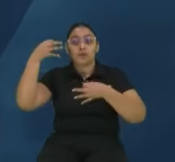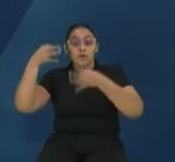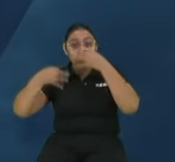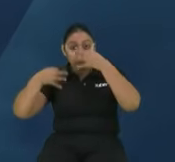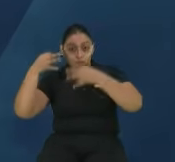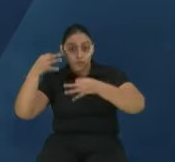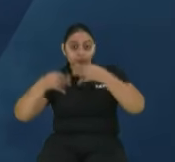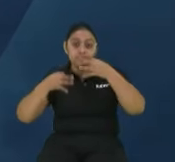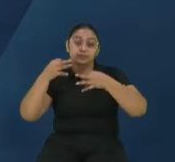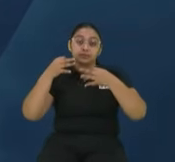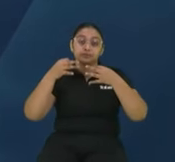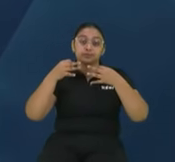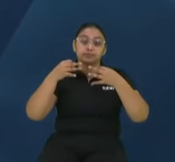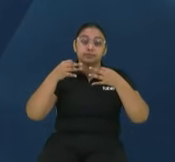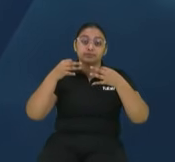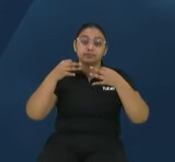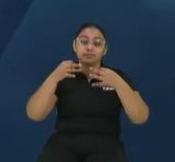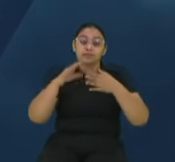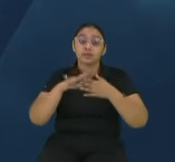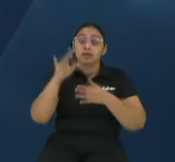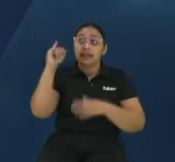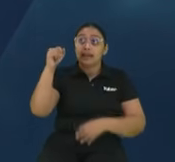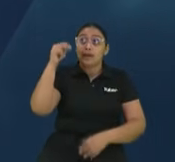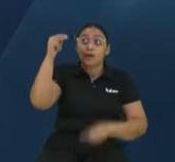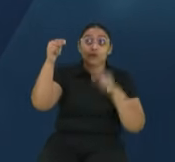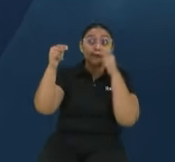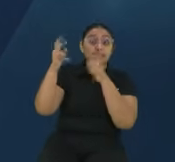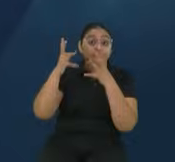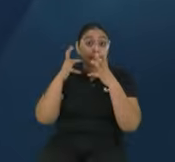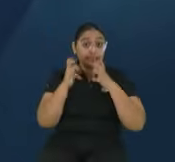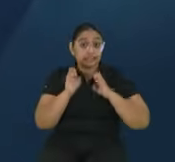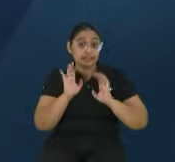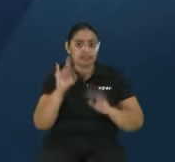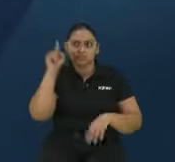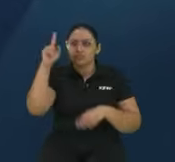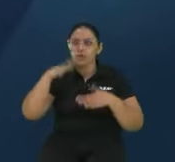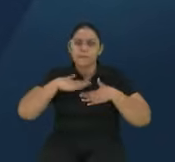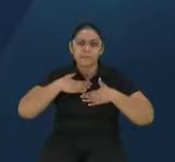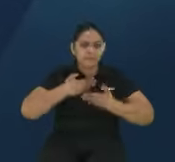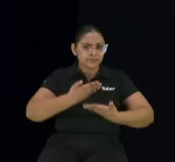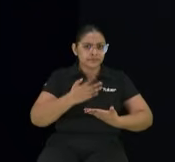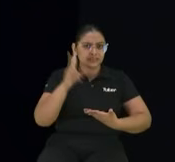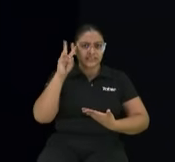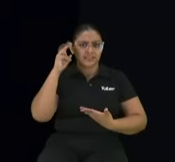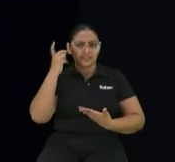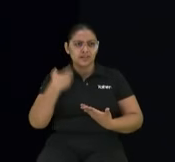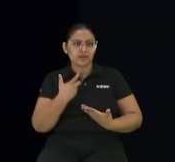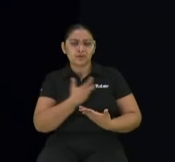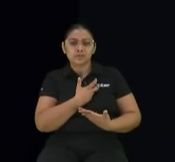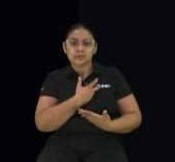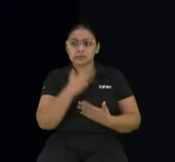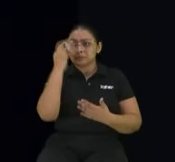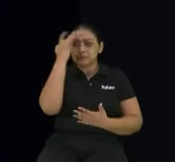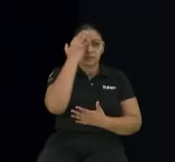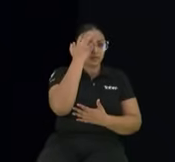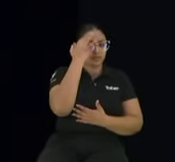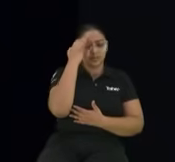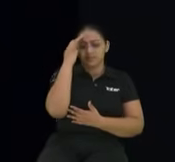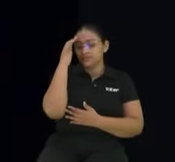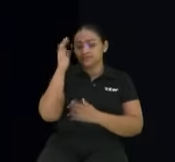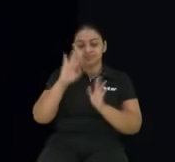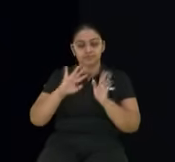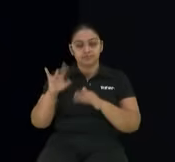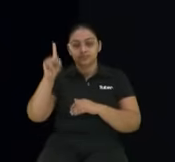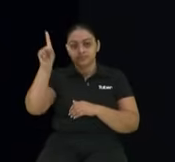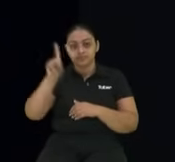porque estas cosas quiero Quién dice Jehová Si él es misericordioso no lo va a dejar ahogarse mi papá siempre me